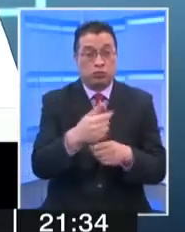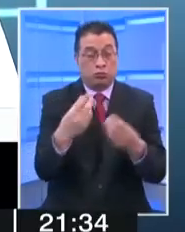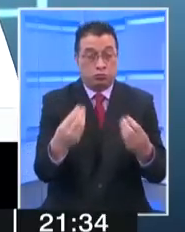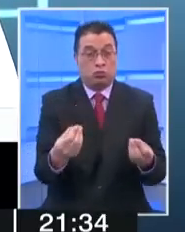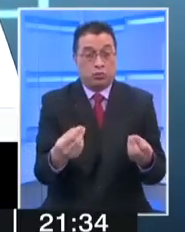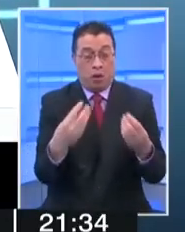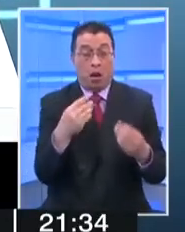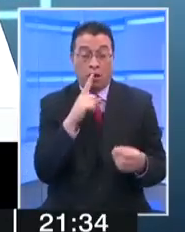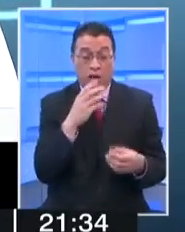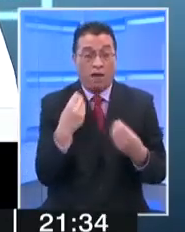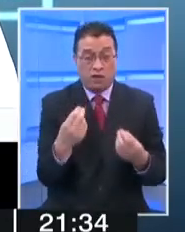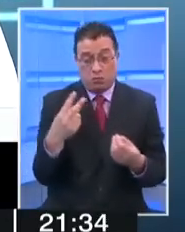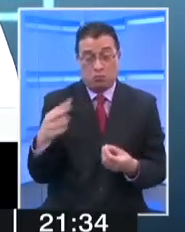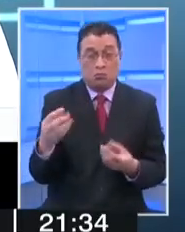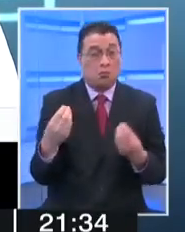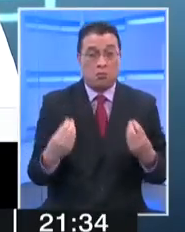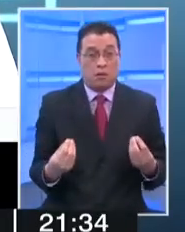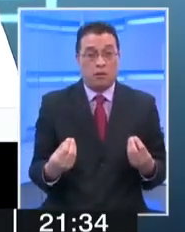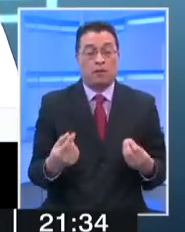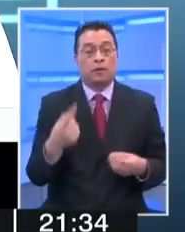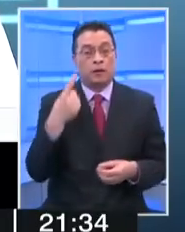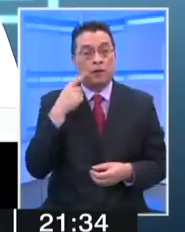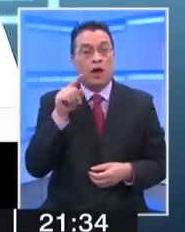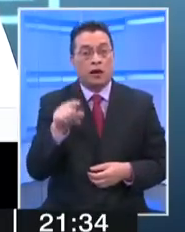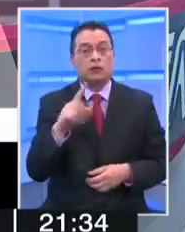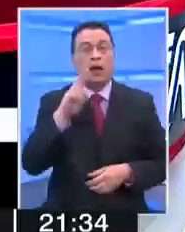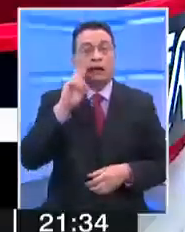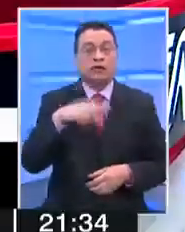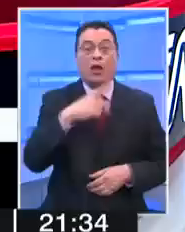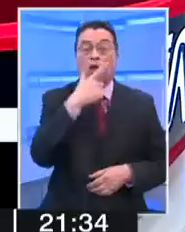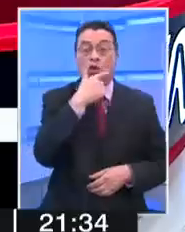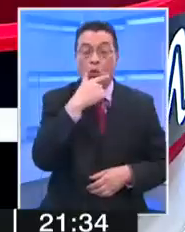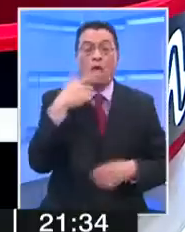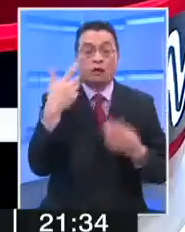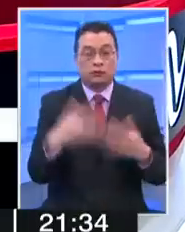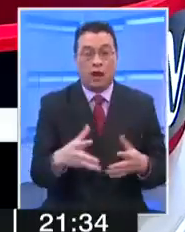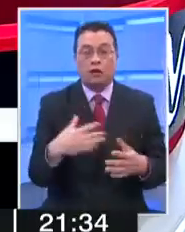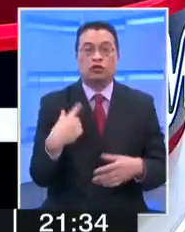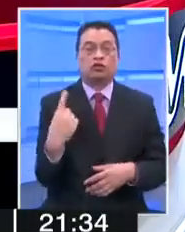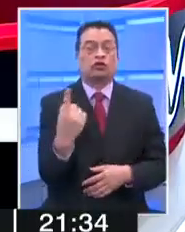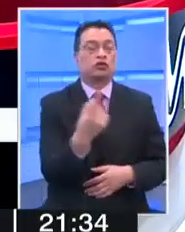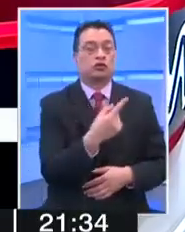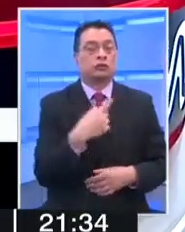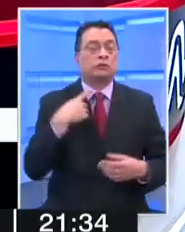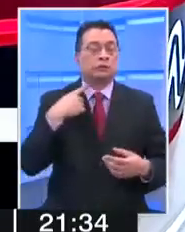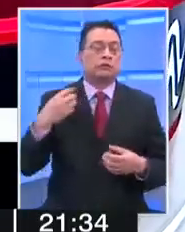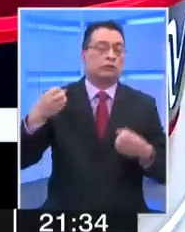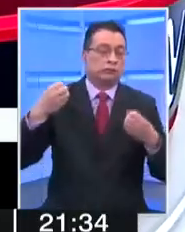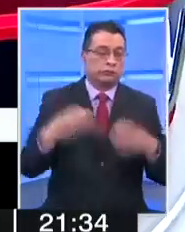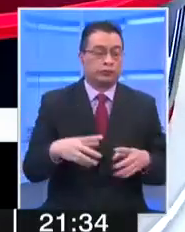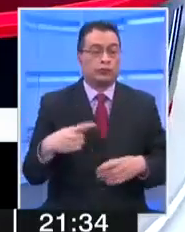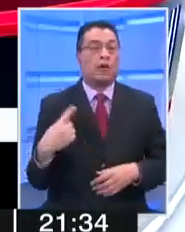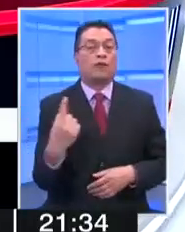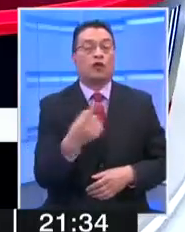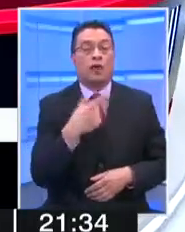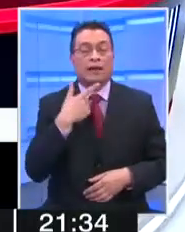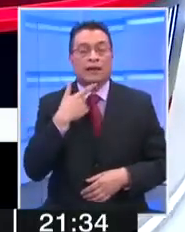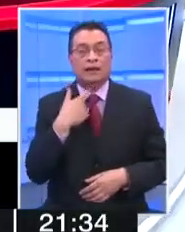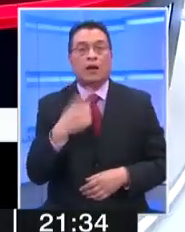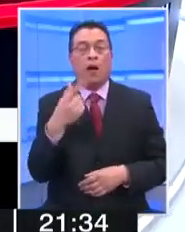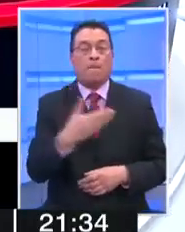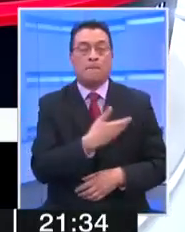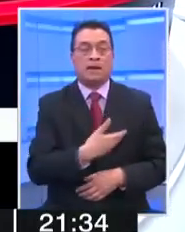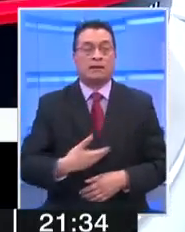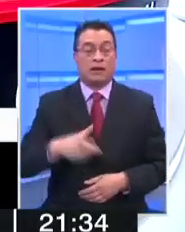es conveniente Igual para ellos Ahora yo creo que eso sin duda es la sepultura ya para las pretensiones eh de candidatura